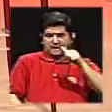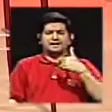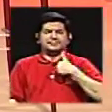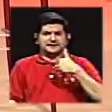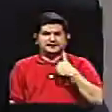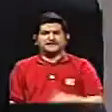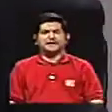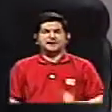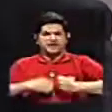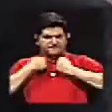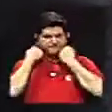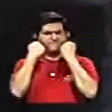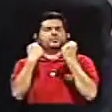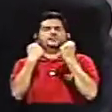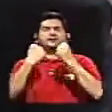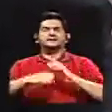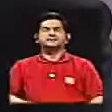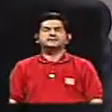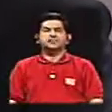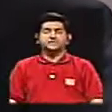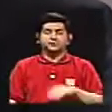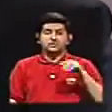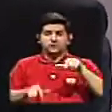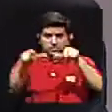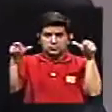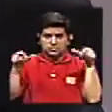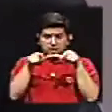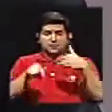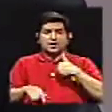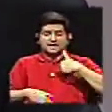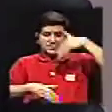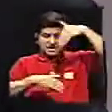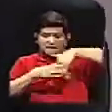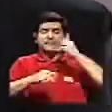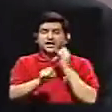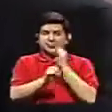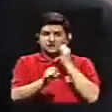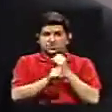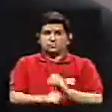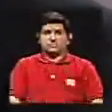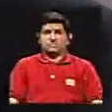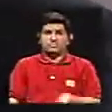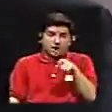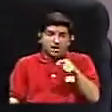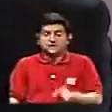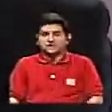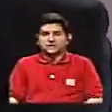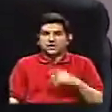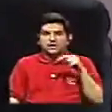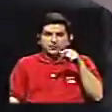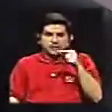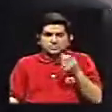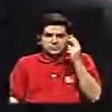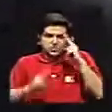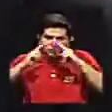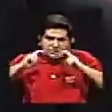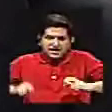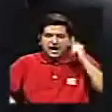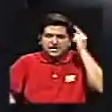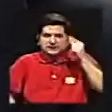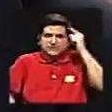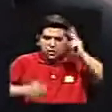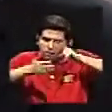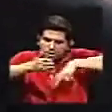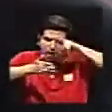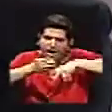a tener un fortalecimiento de la posición dentro de una institución. Digo, eso se desprende de manera natural de la